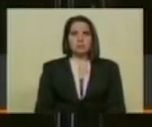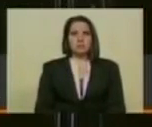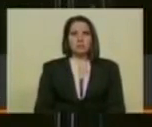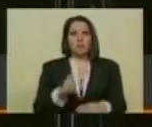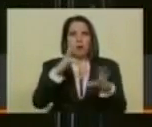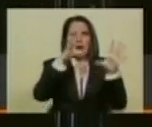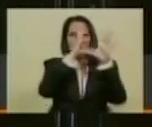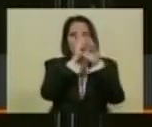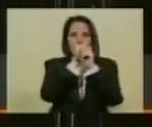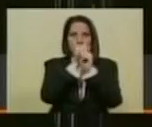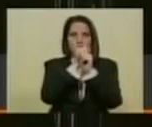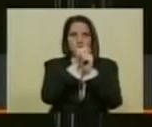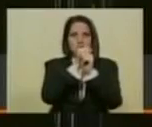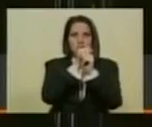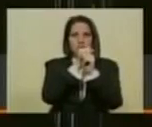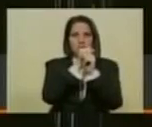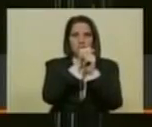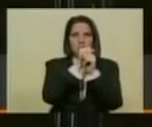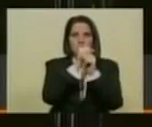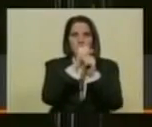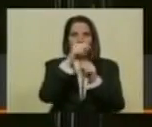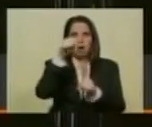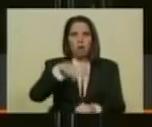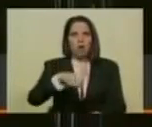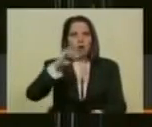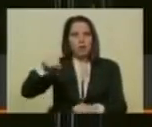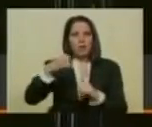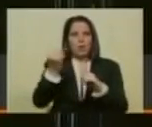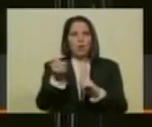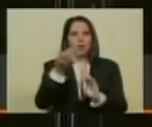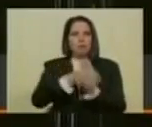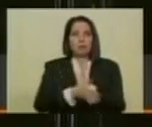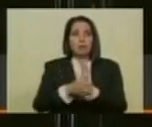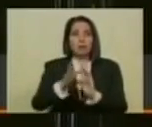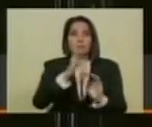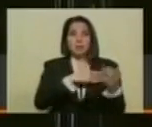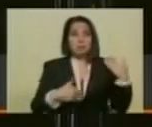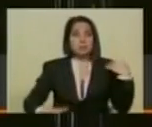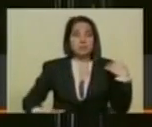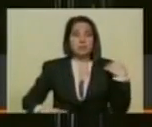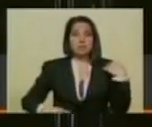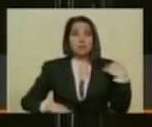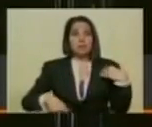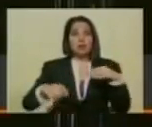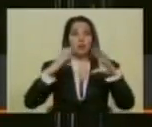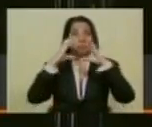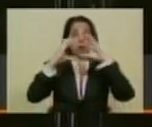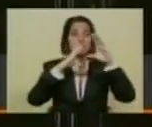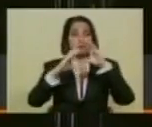a través de Jorge Rodríguez, hoy vicepresidente de Comunicación y Cultura del gobierno bolivariano.